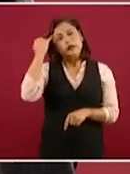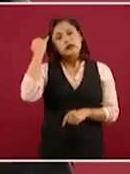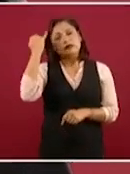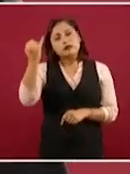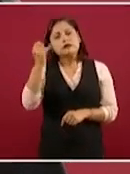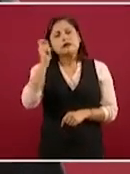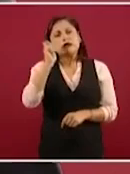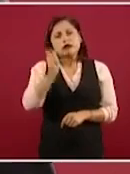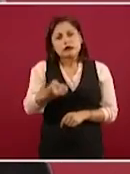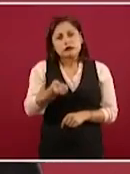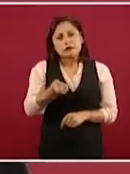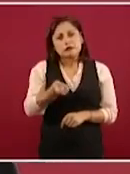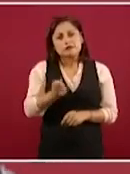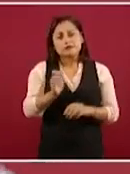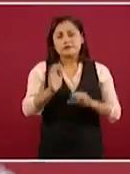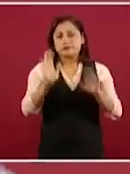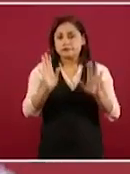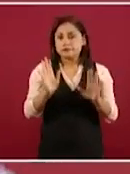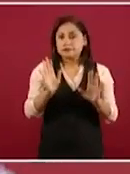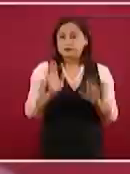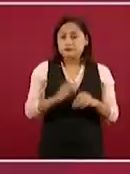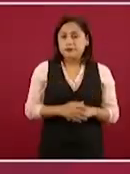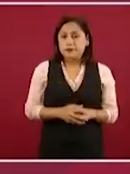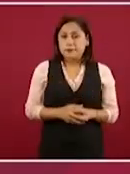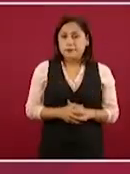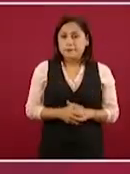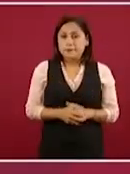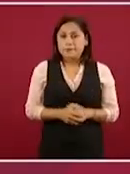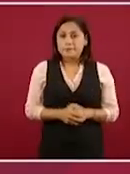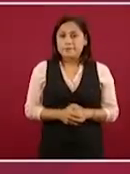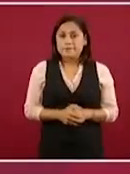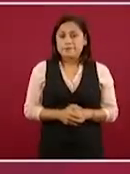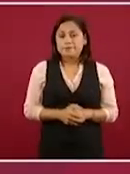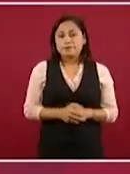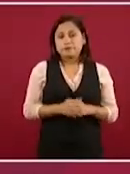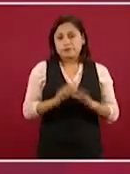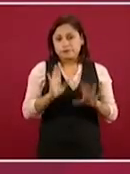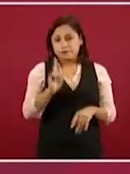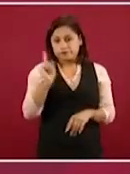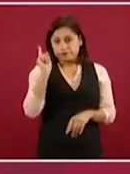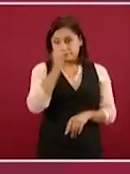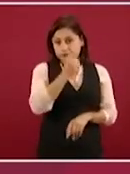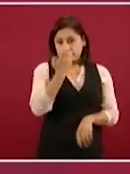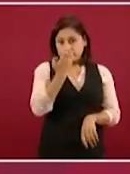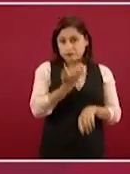que, cuando menos del lado estadounidense,